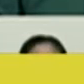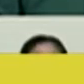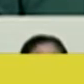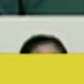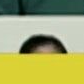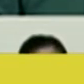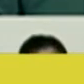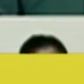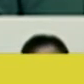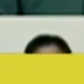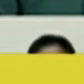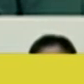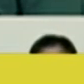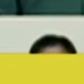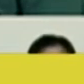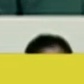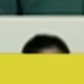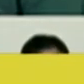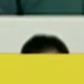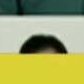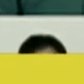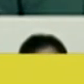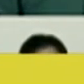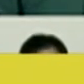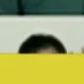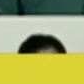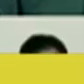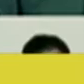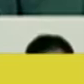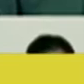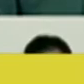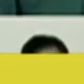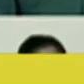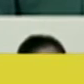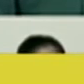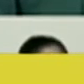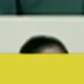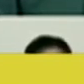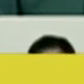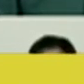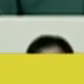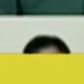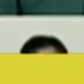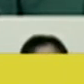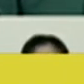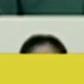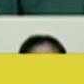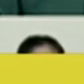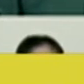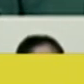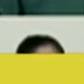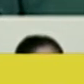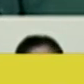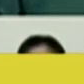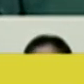Cojedes y Guárico. Desde la Región Los Llanos ratificamos nuestro irrestricto apego a la